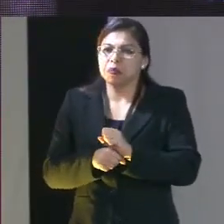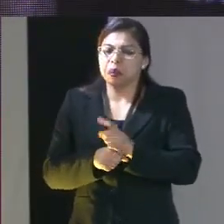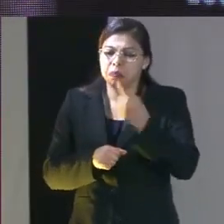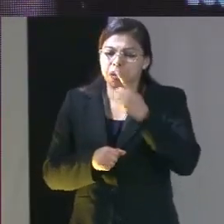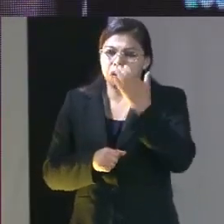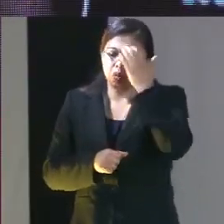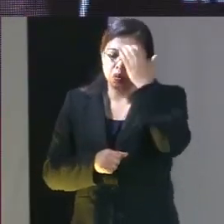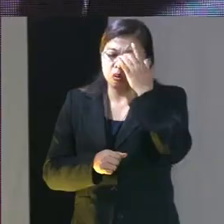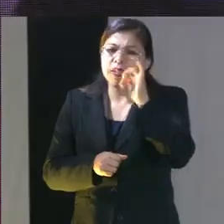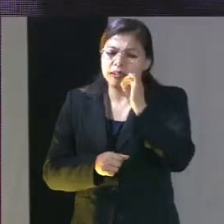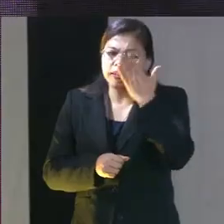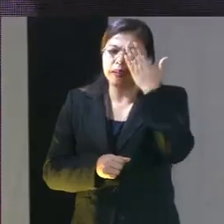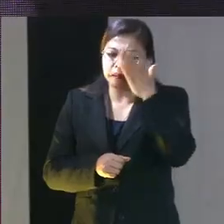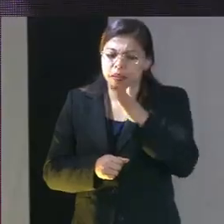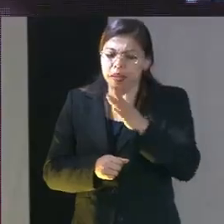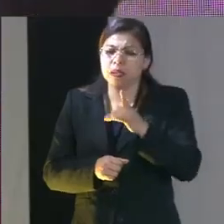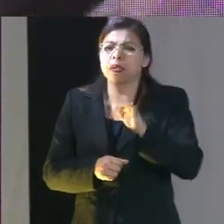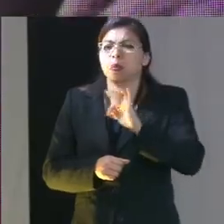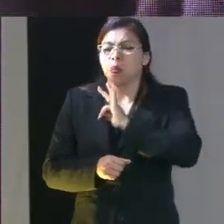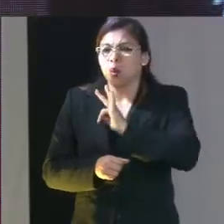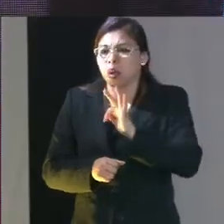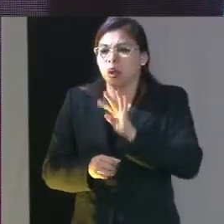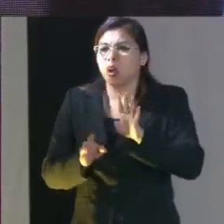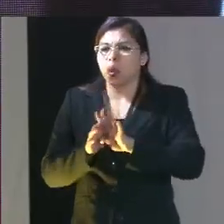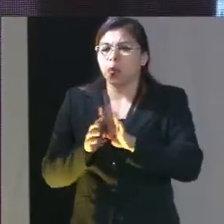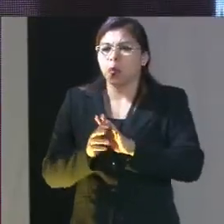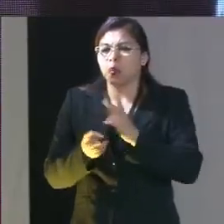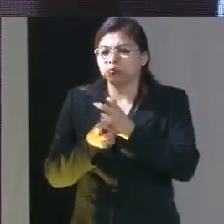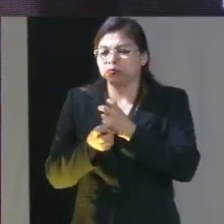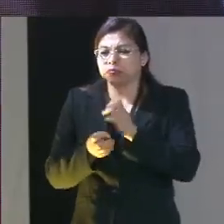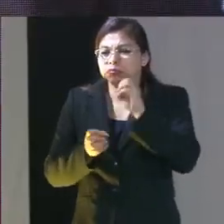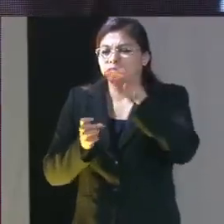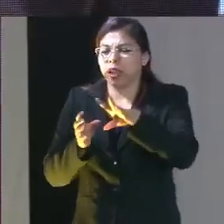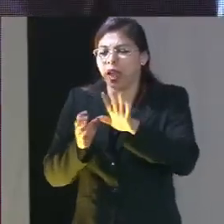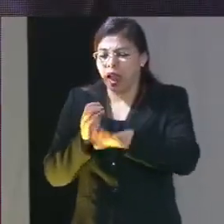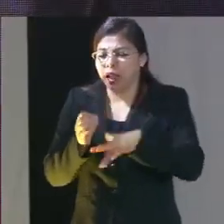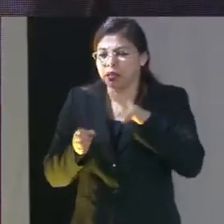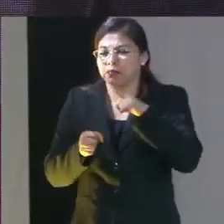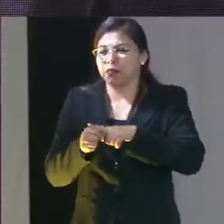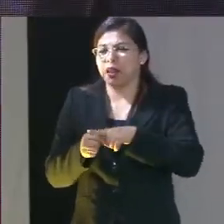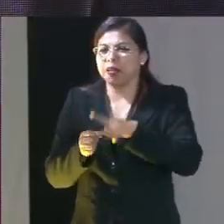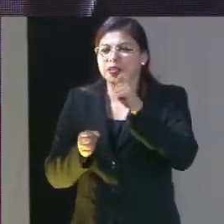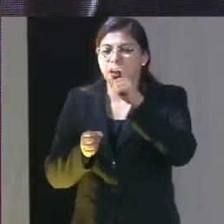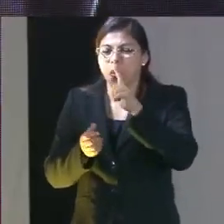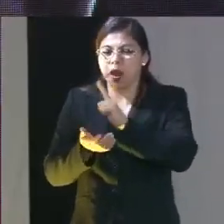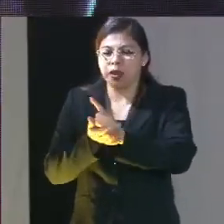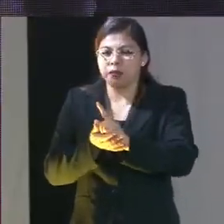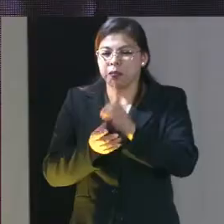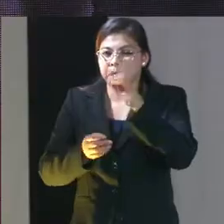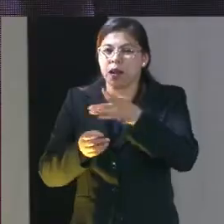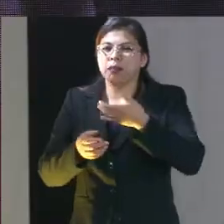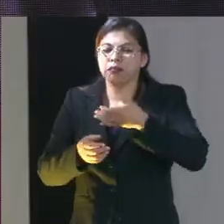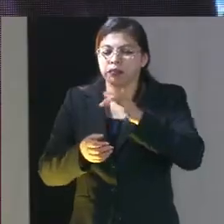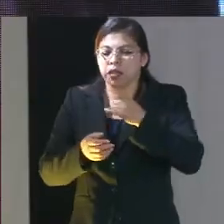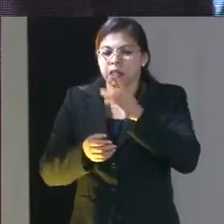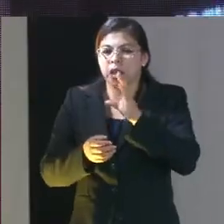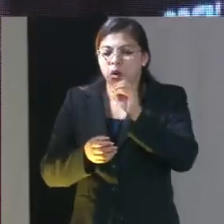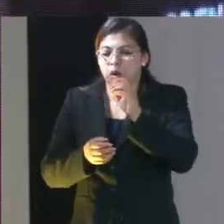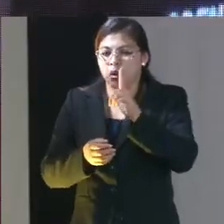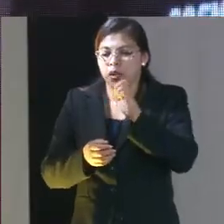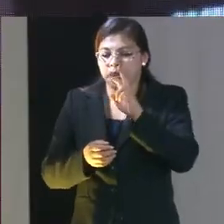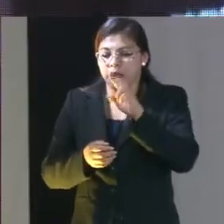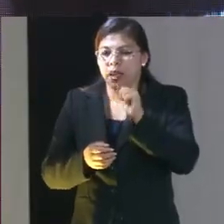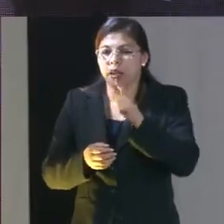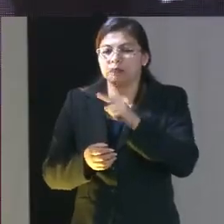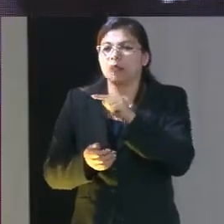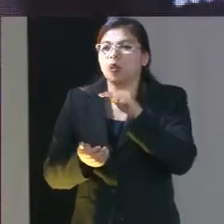sí se sabía que se podían envenenar los pozos, que se podían tirar mantas infectadas de cólera adentro de